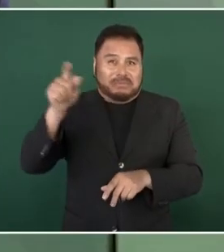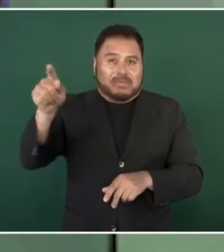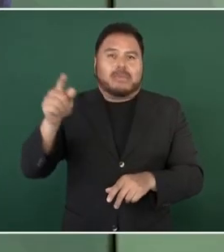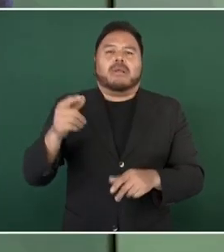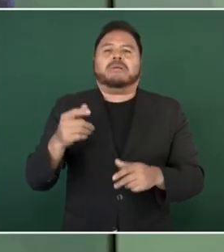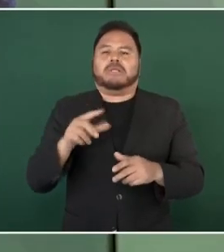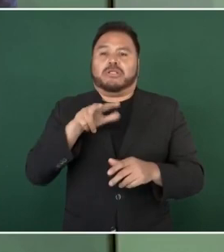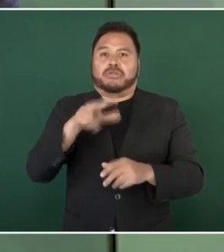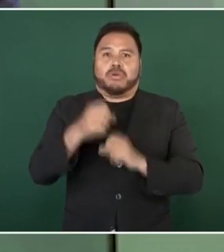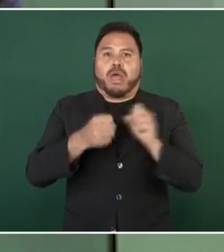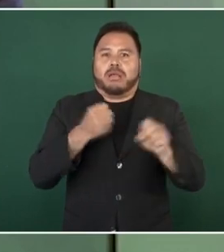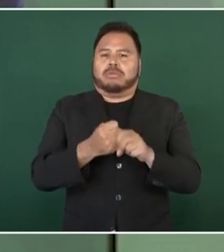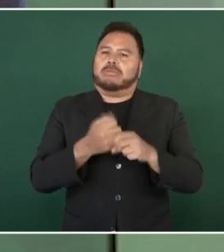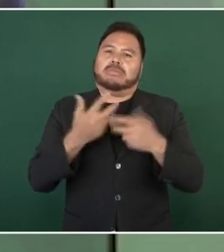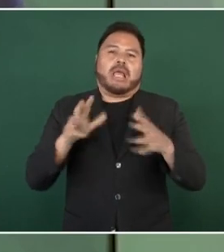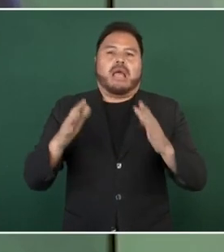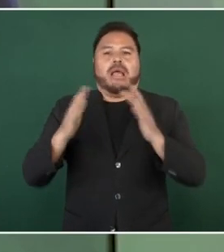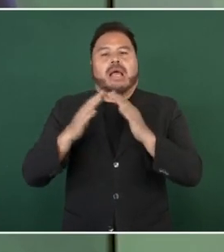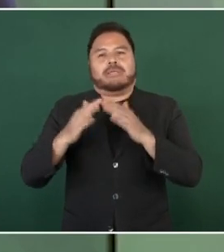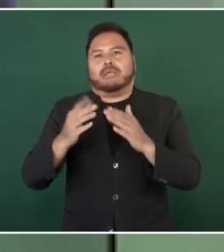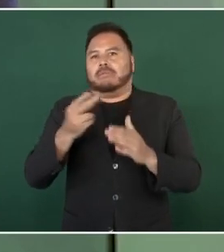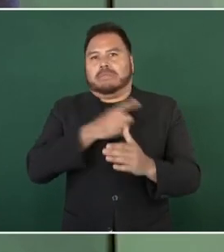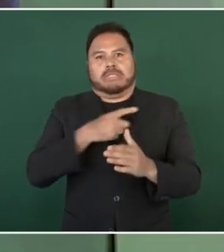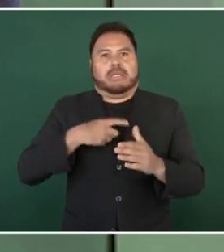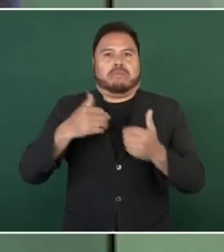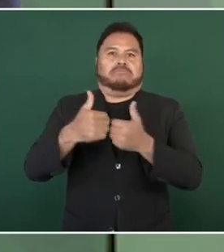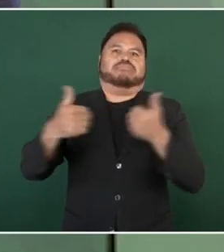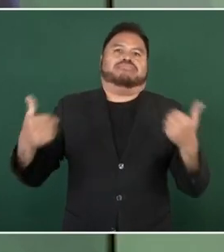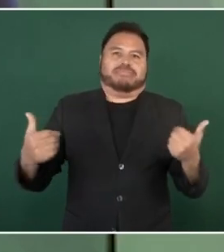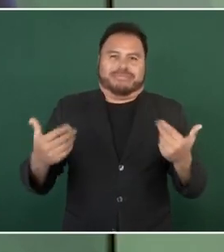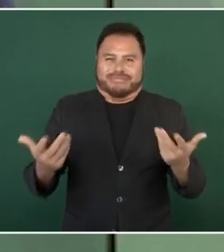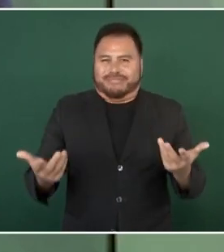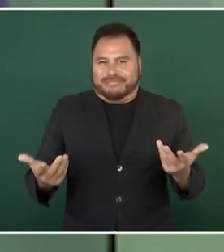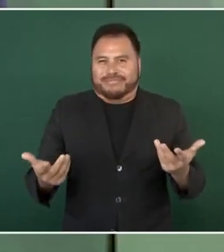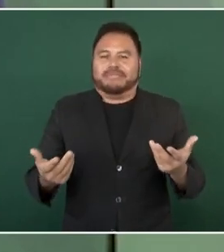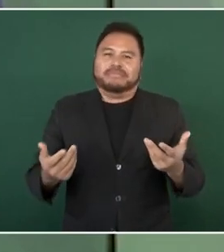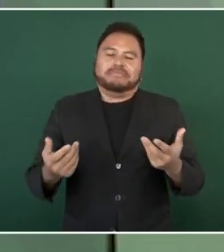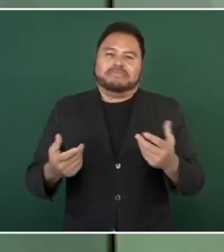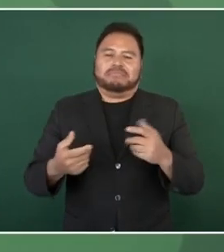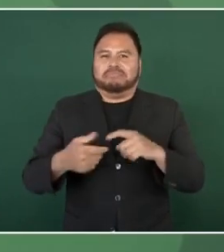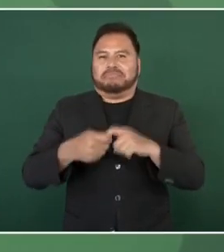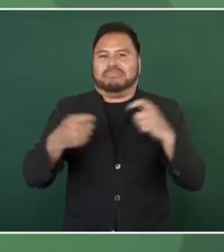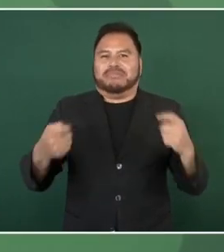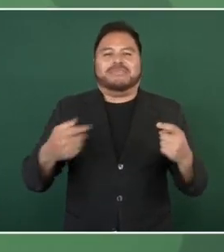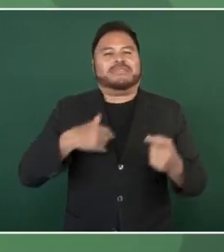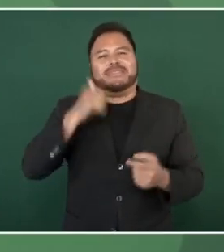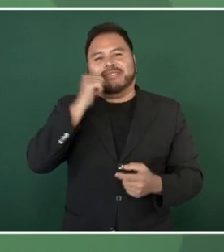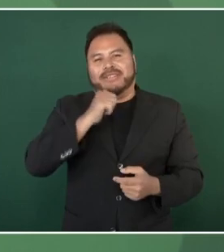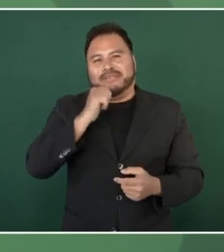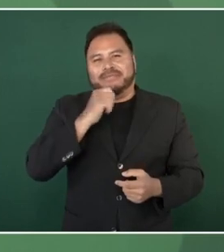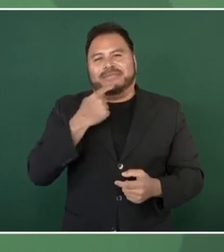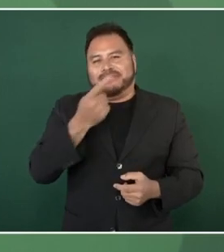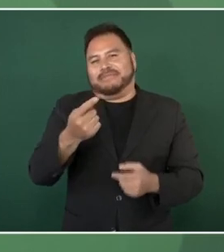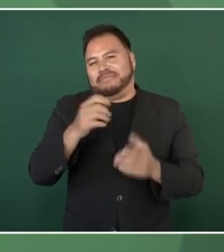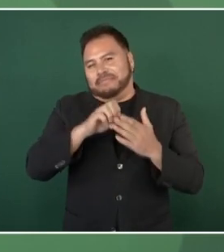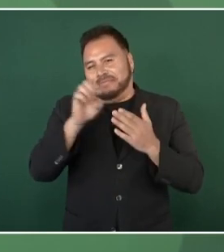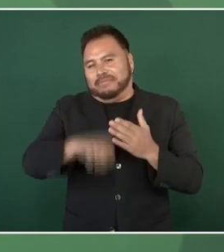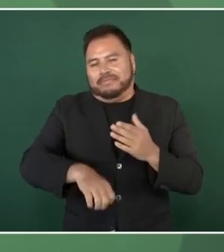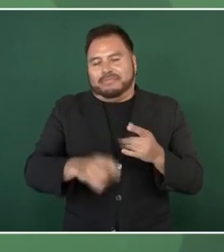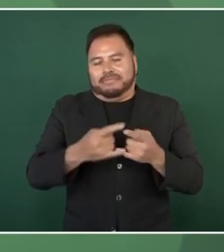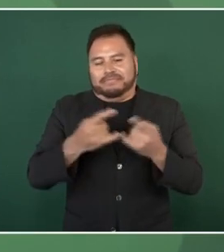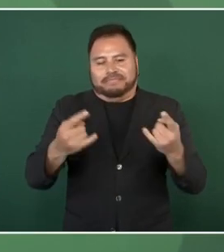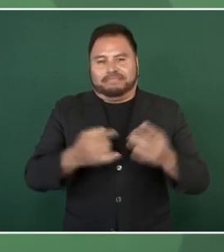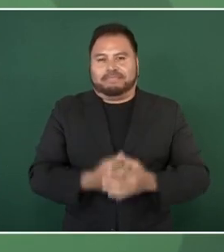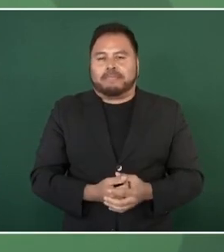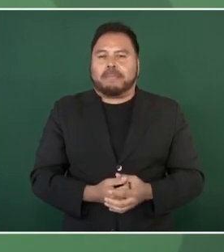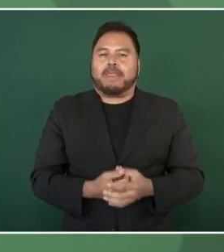abandonar la casa, la familia. Siempre uso el ejemplo